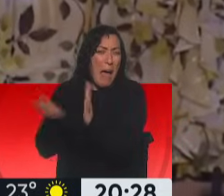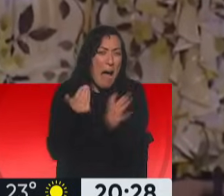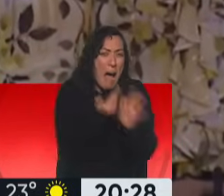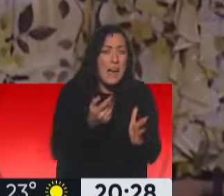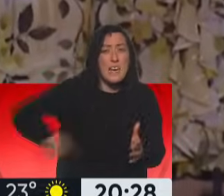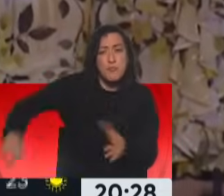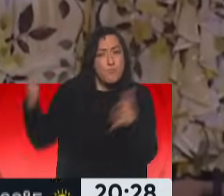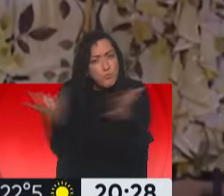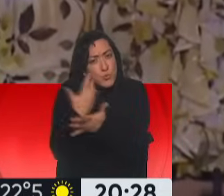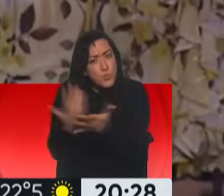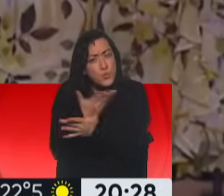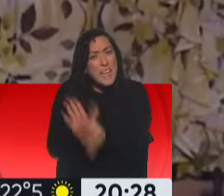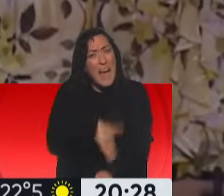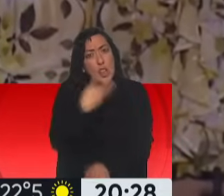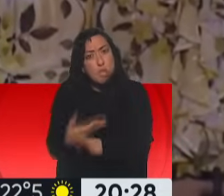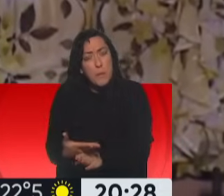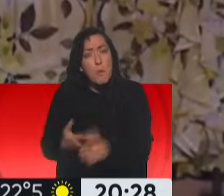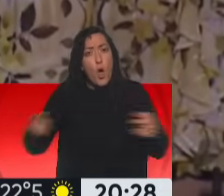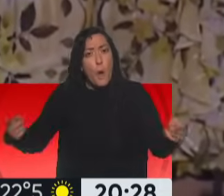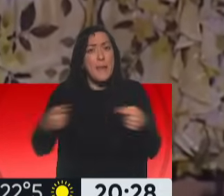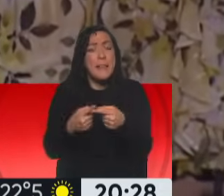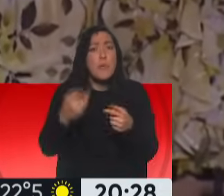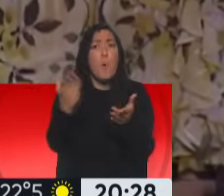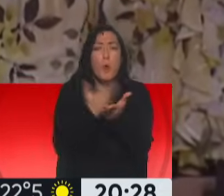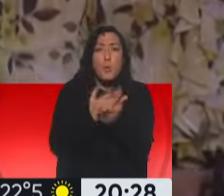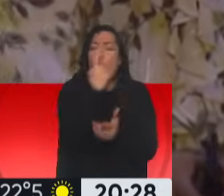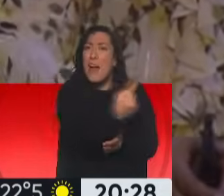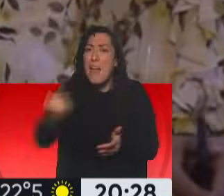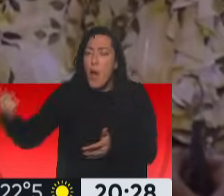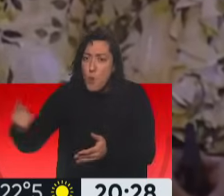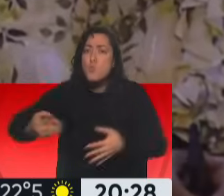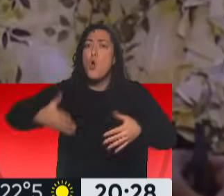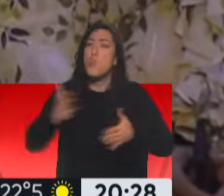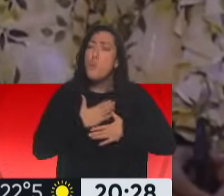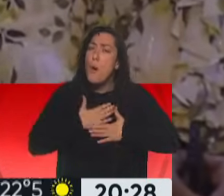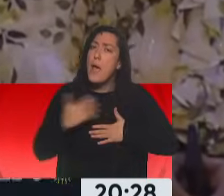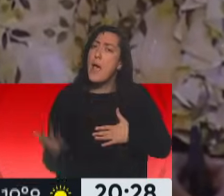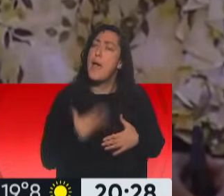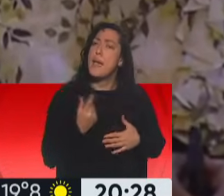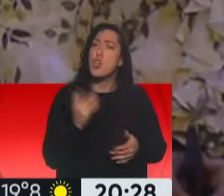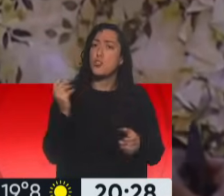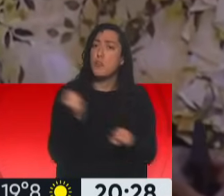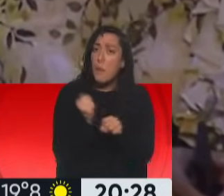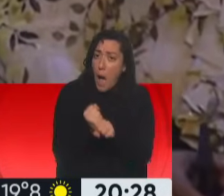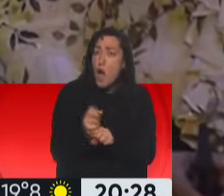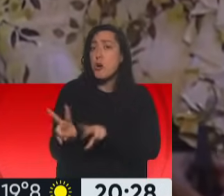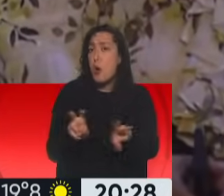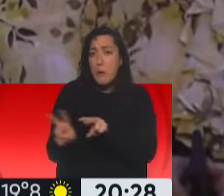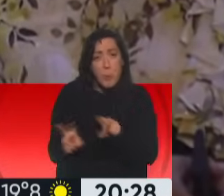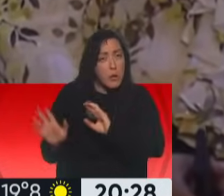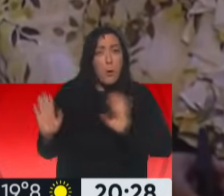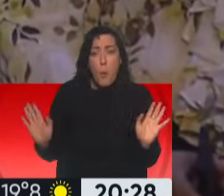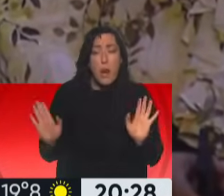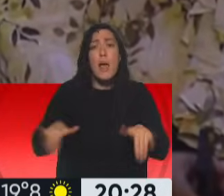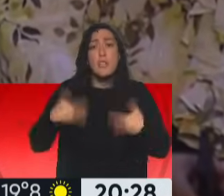tanto tiempo. Todo para que cada productor vuelva a ser legítimo dueño del fruto de su trabajo y pueda volcar